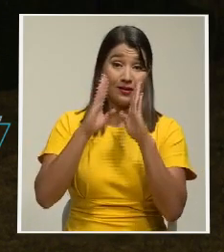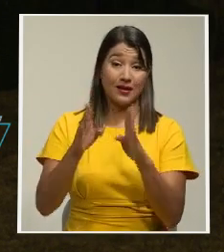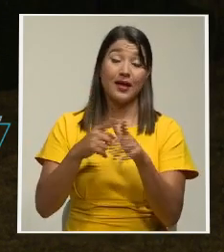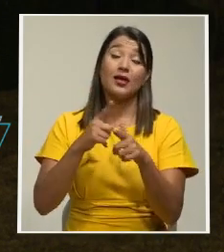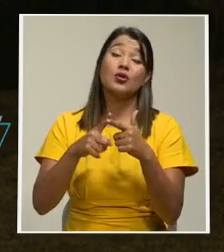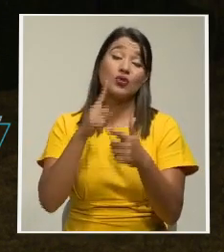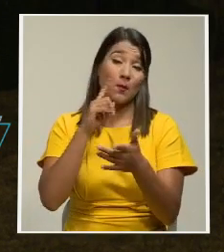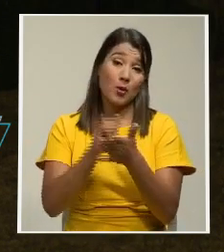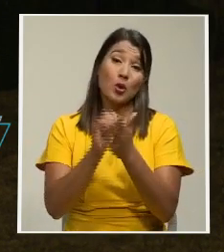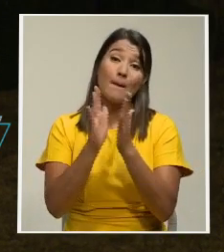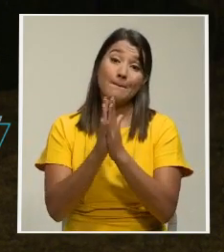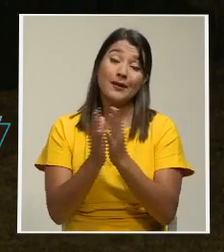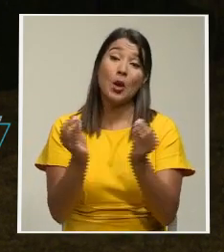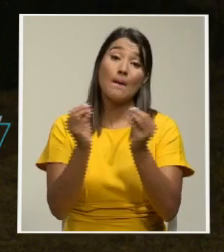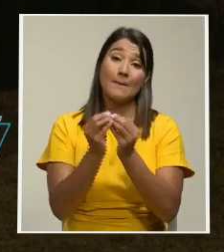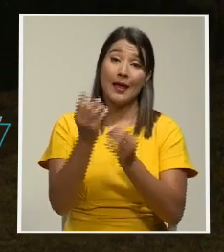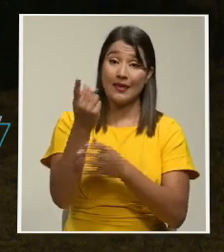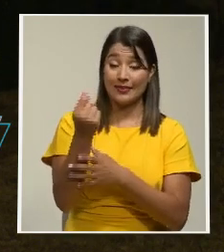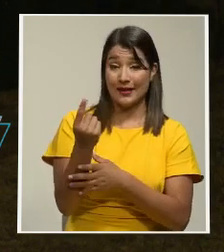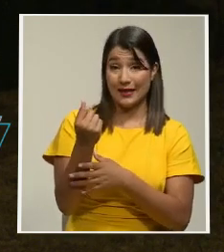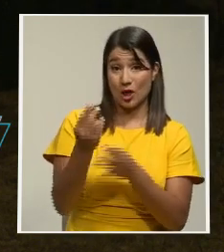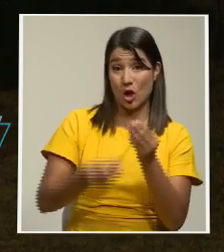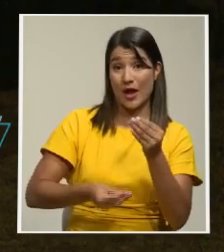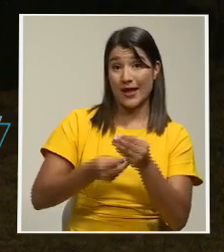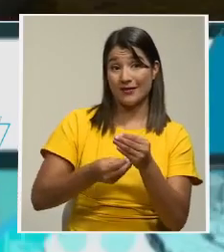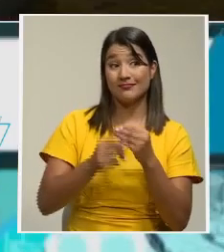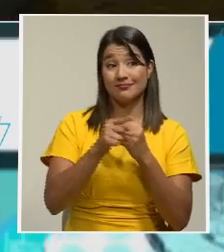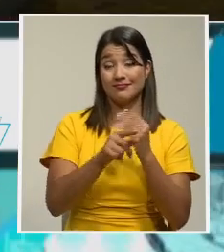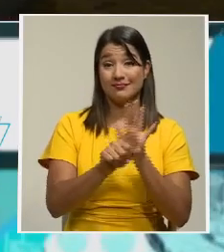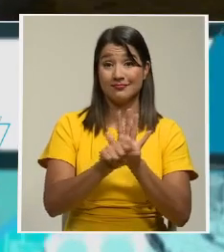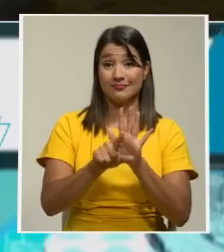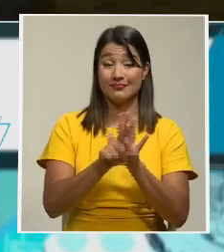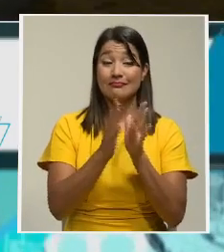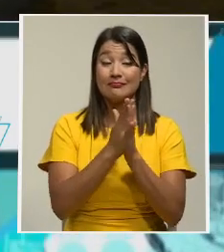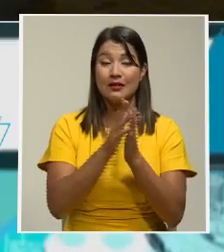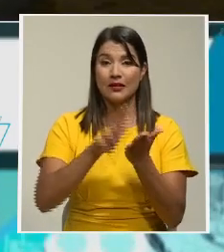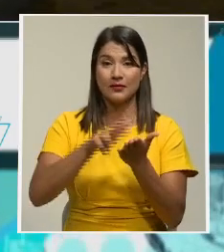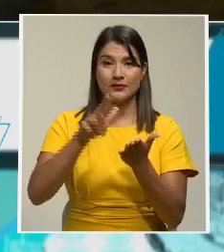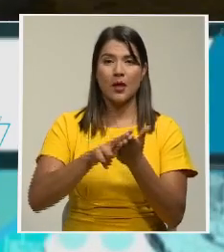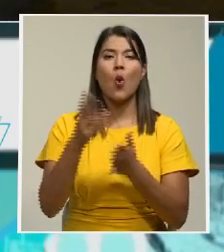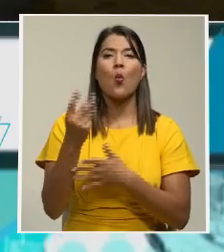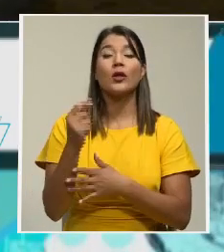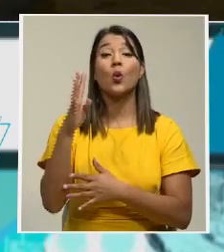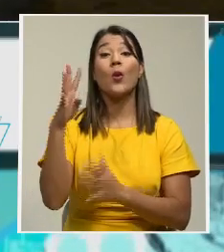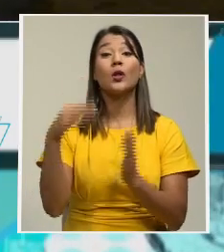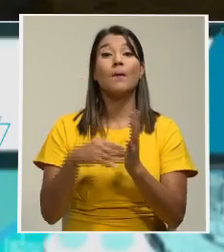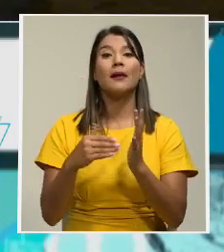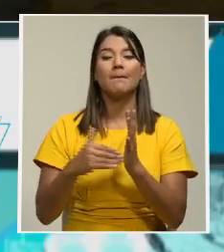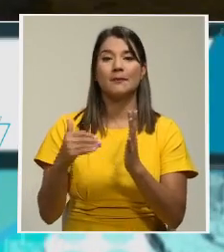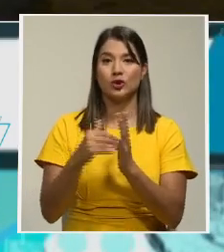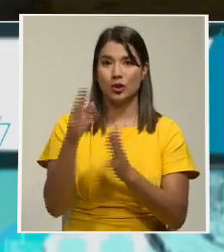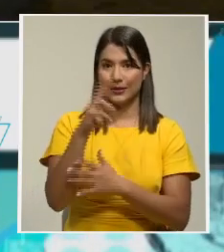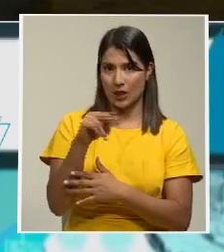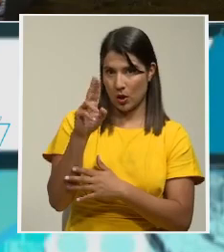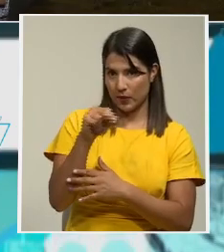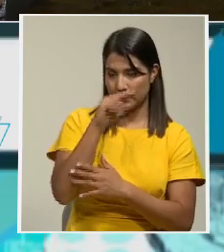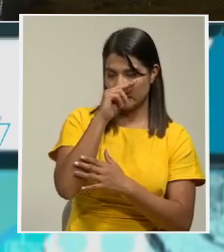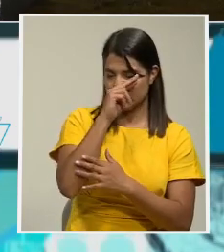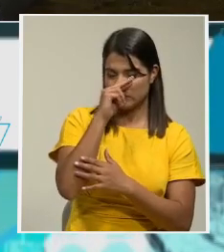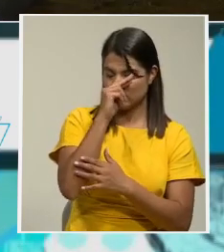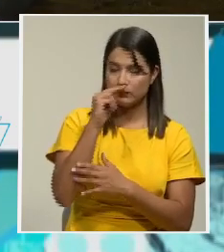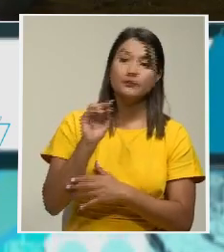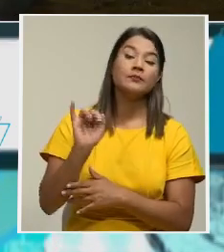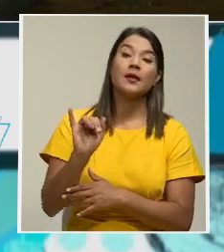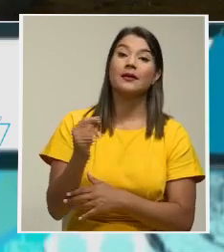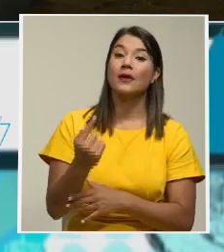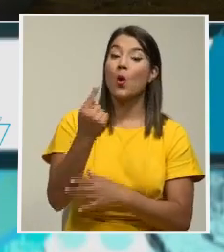solicitado este presupuesto extraordinario a la Asamblea Legislativa por más de 4.000 millones de colones. Ana Marta, este es uno de los